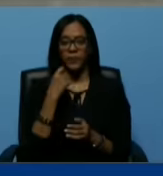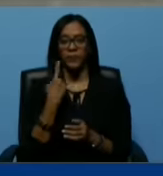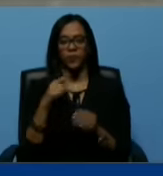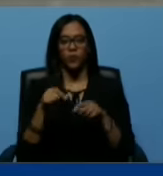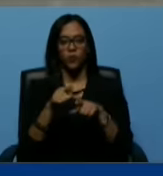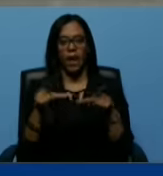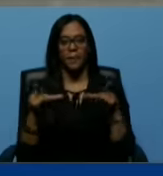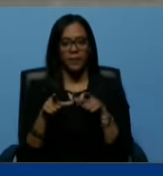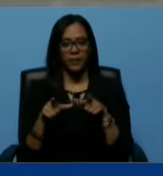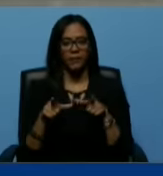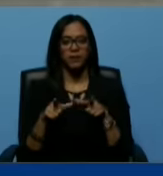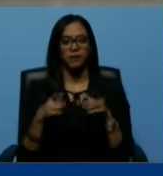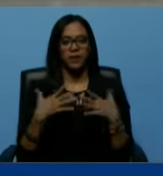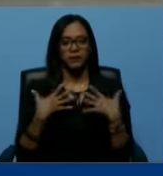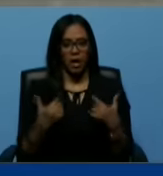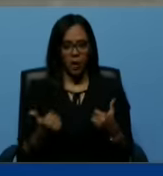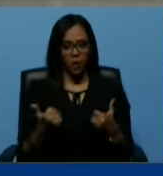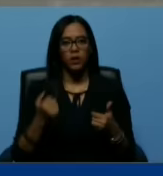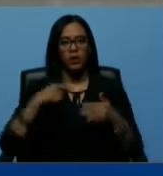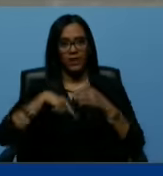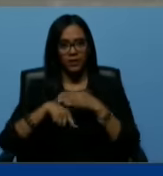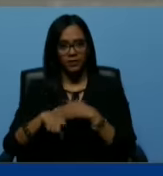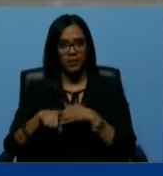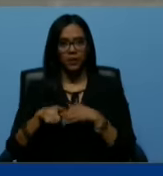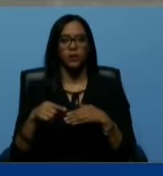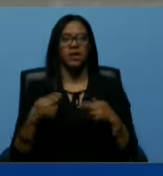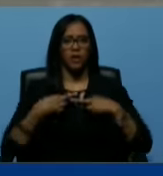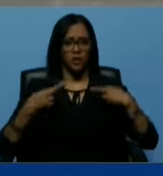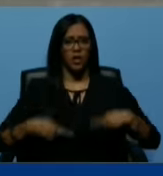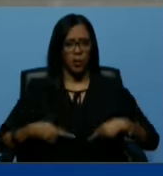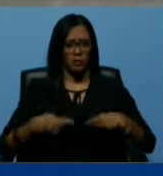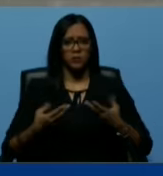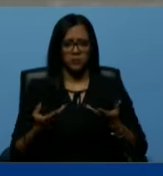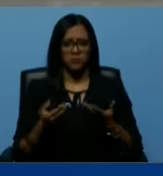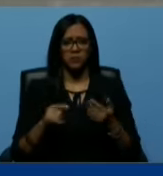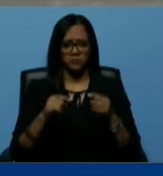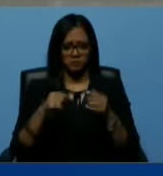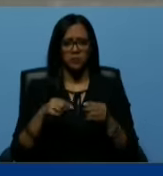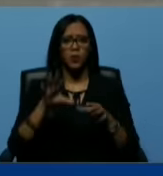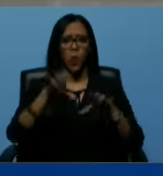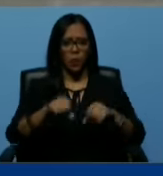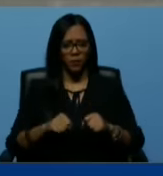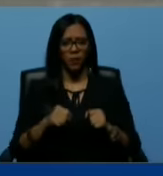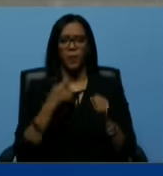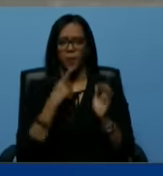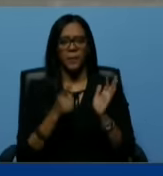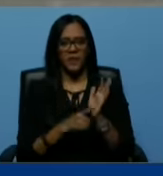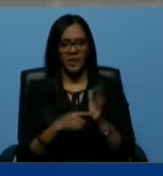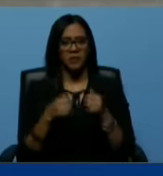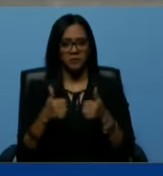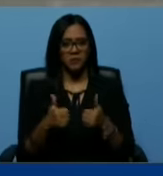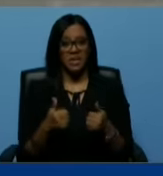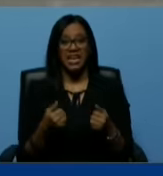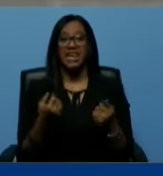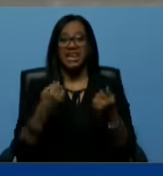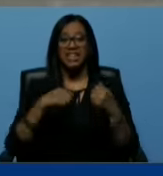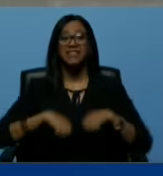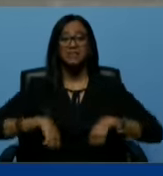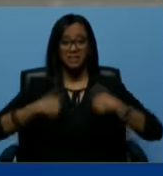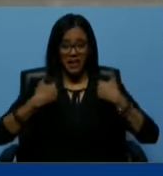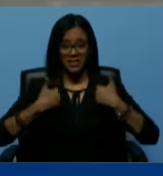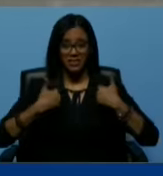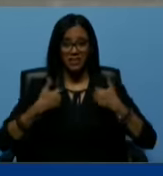¿verdad? Y le entraron. Y los recursos le rinden. Le rinden. Yo diría que rinden 10 veces